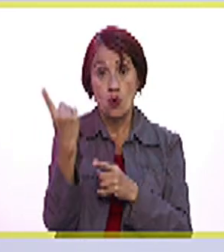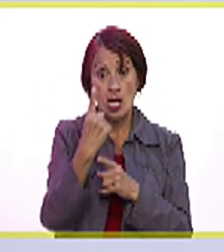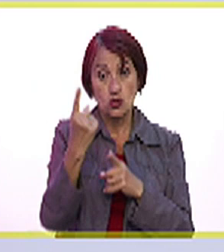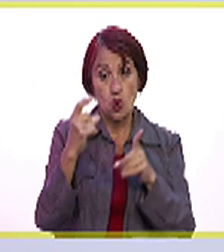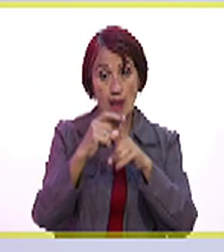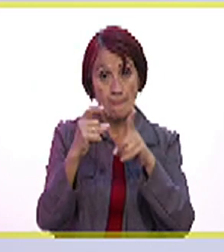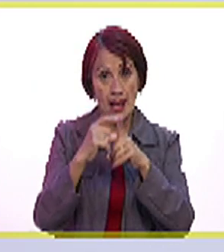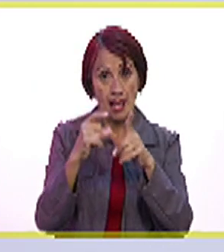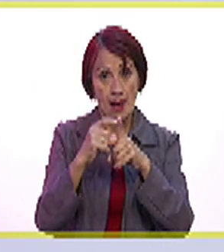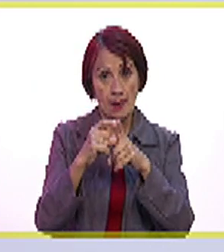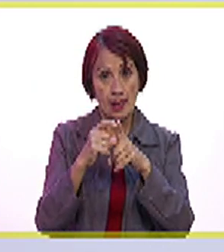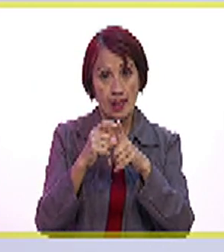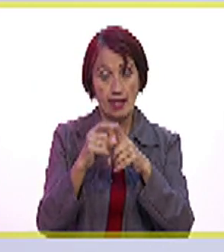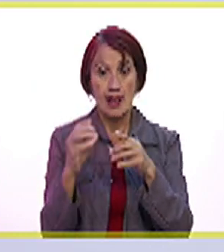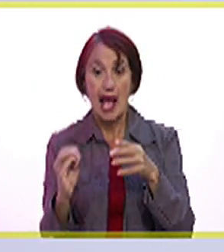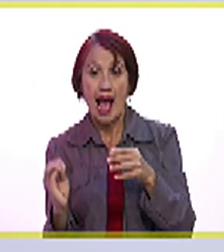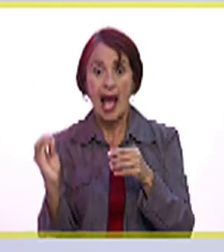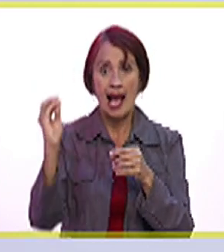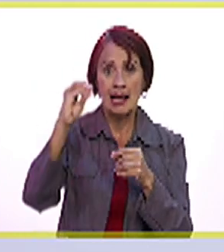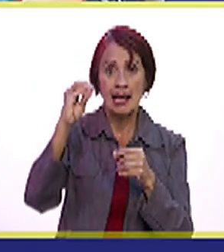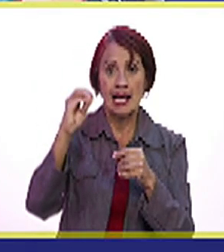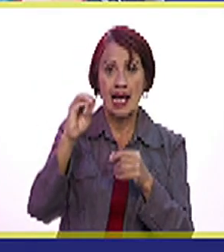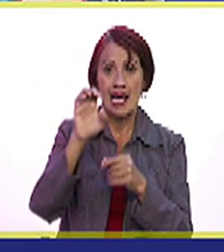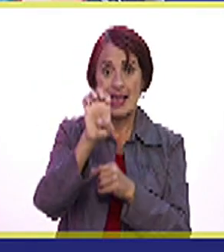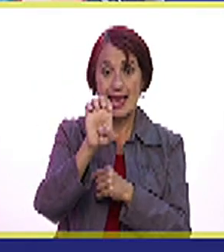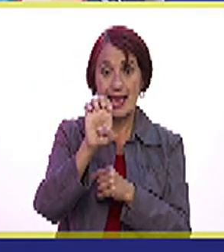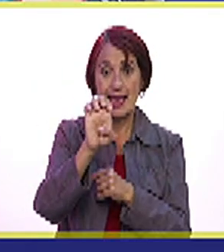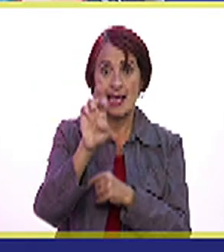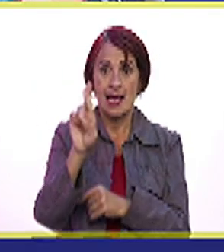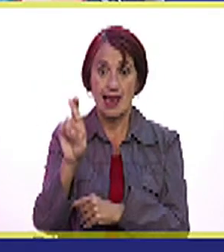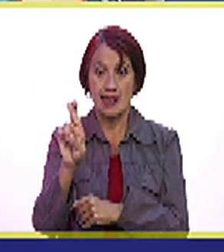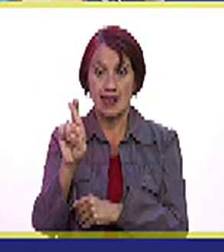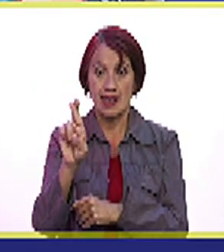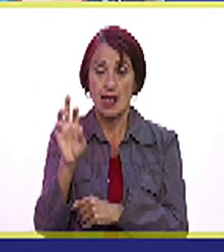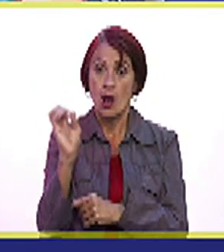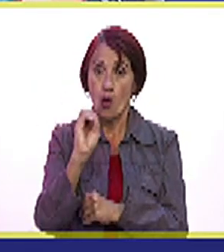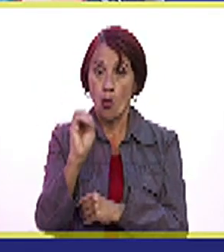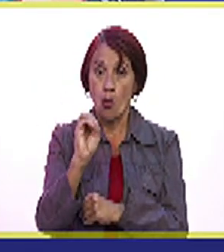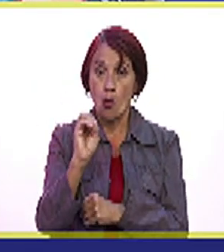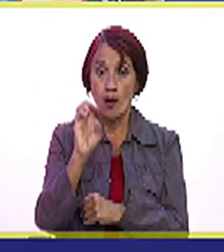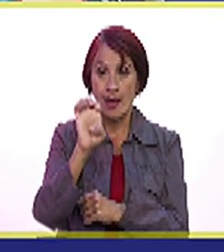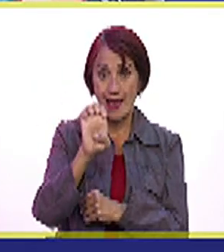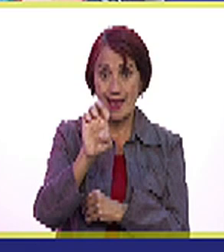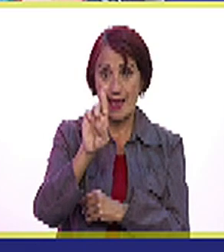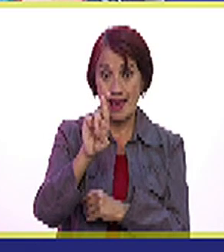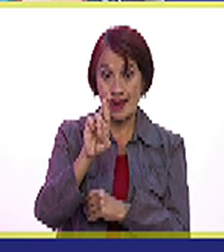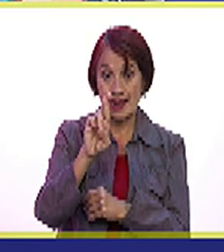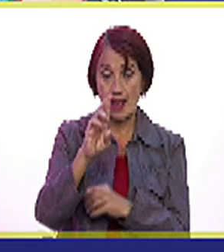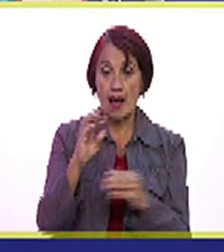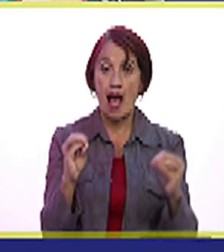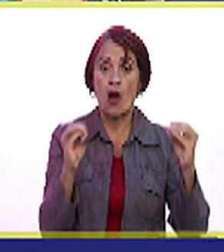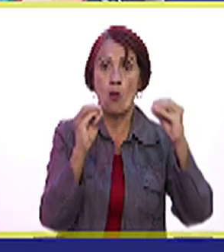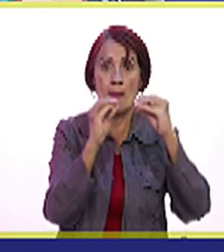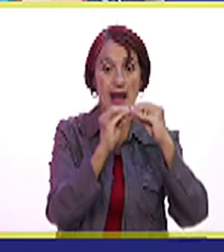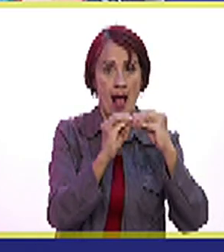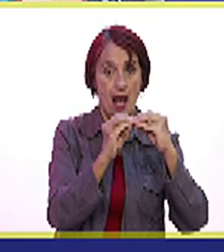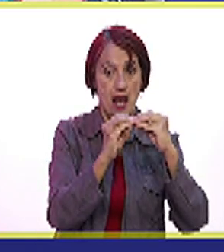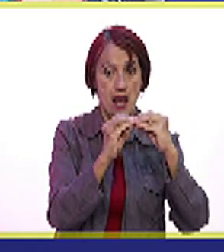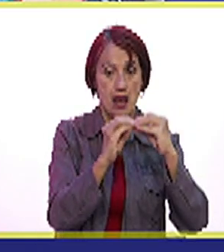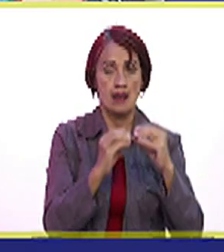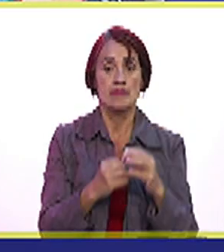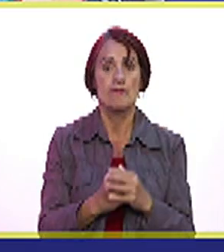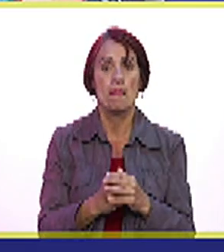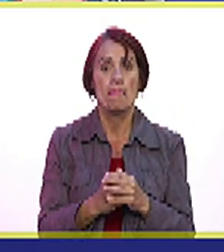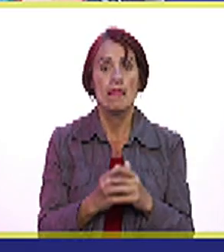una sola sílaba le agregamos ER o EST. Para los comparativos, ER. Fíjense que en las oraciones pasadas